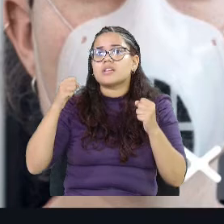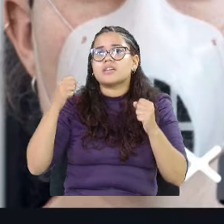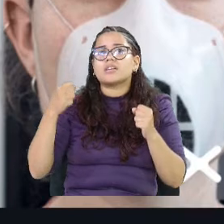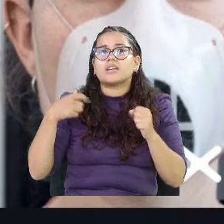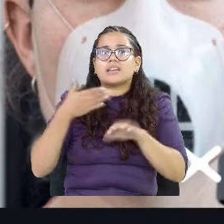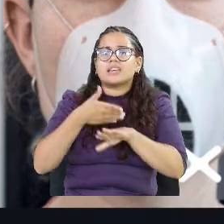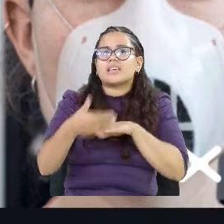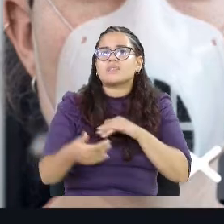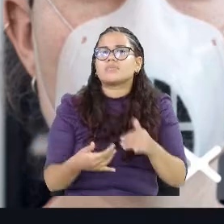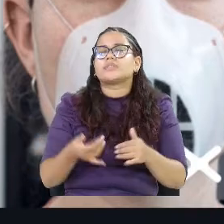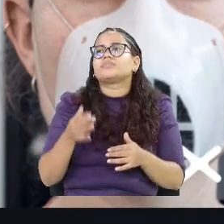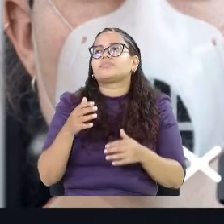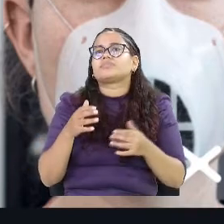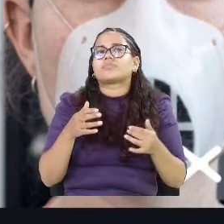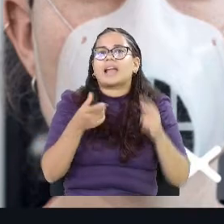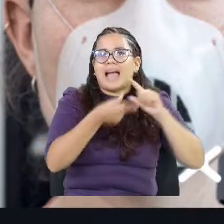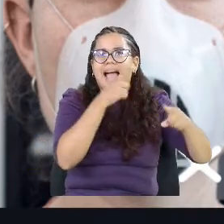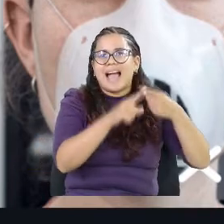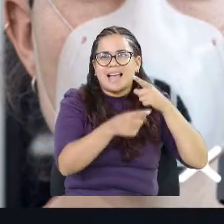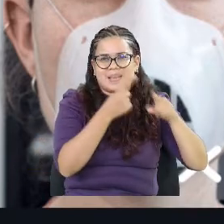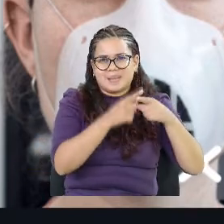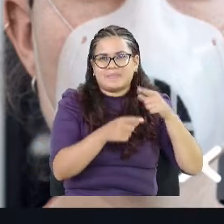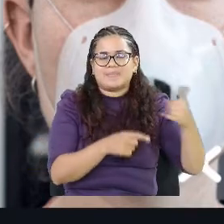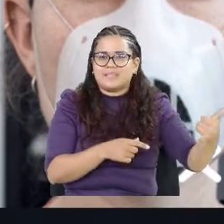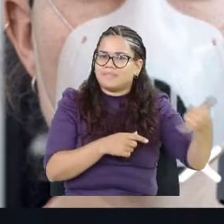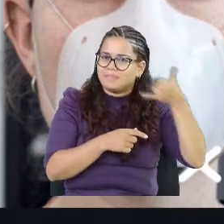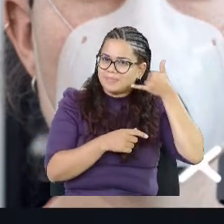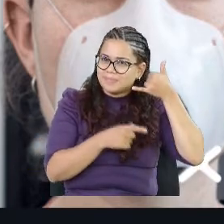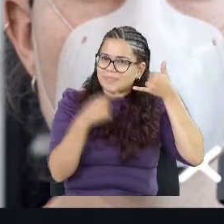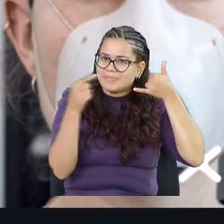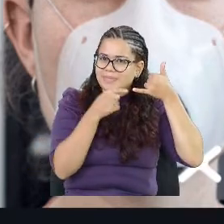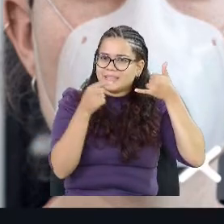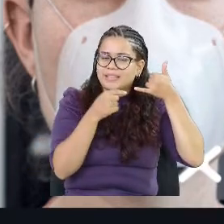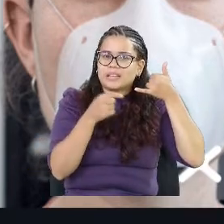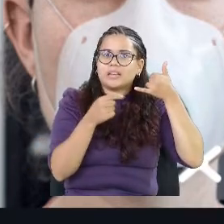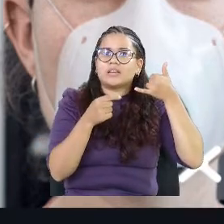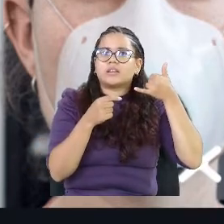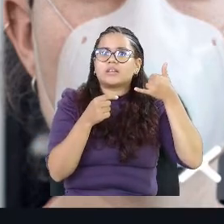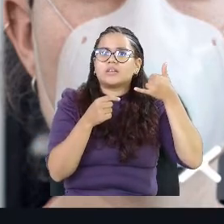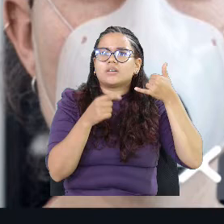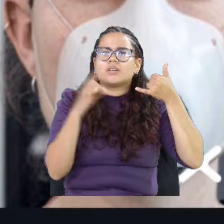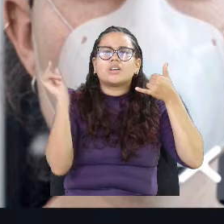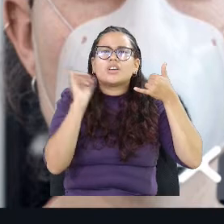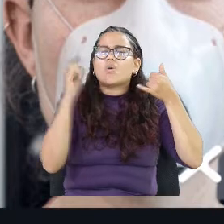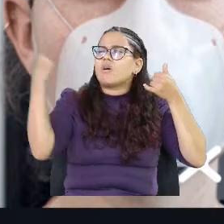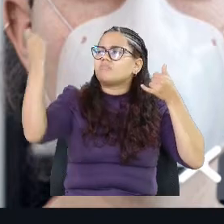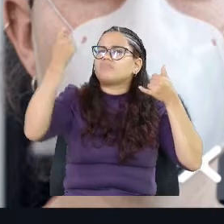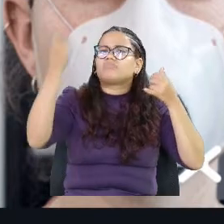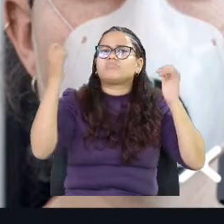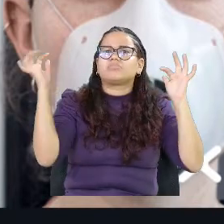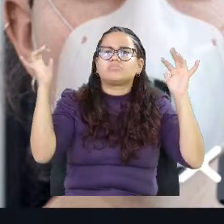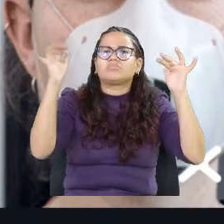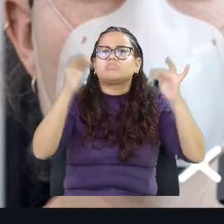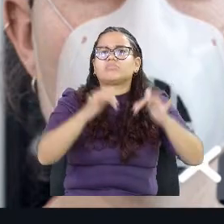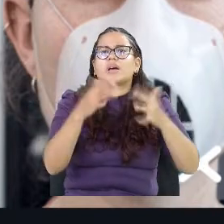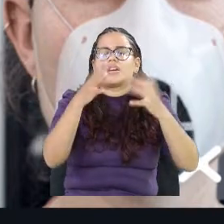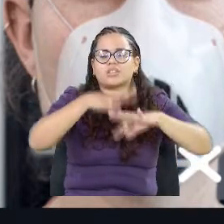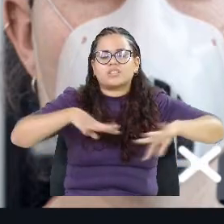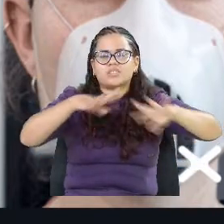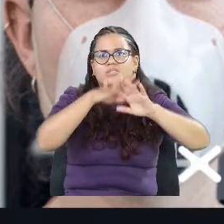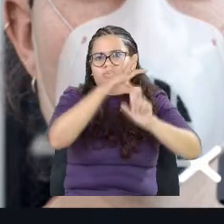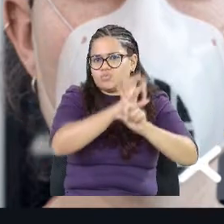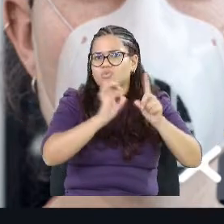la llamada de un amigo. Fue más que todo una convocatoria que se hizo por medio de las redes